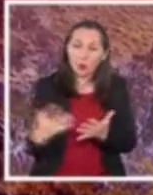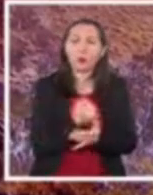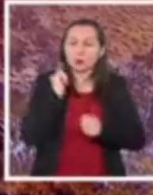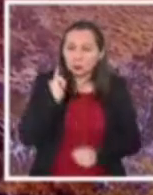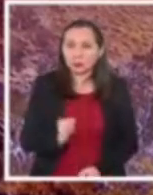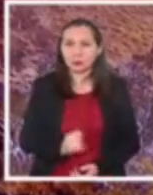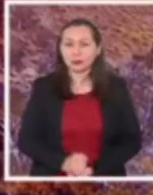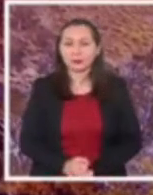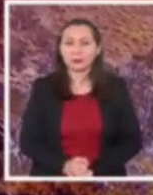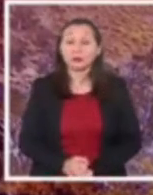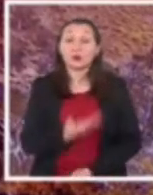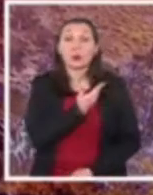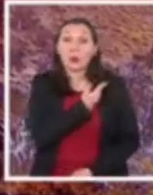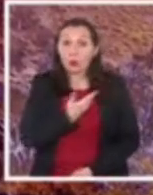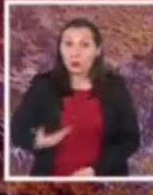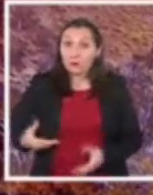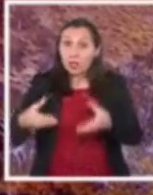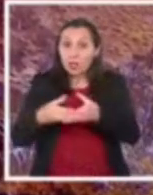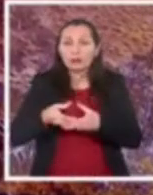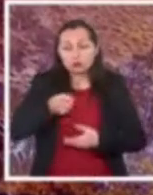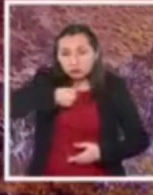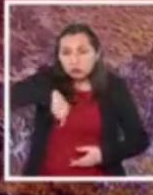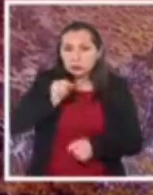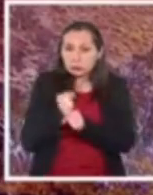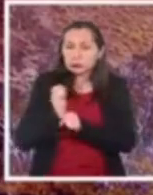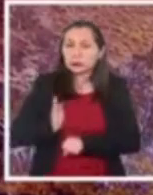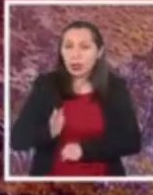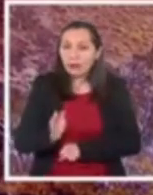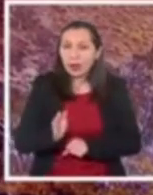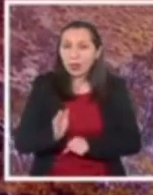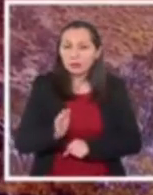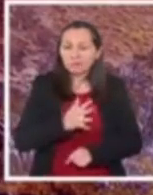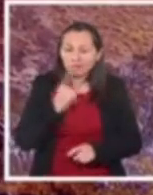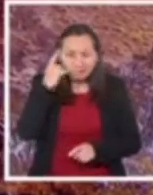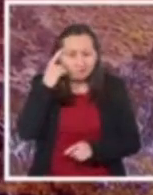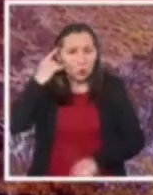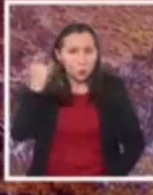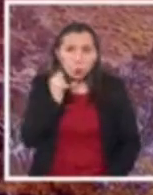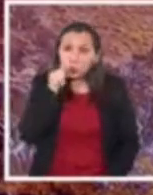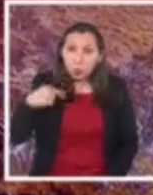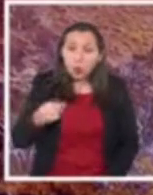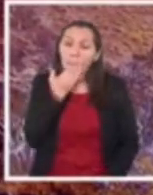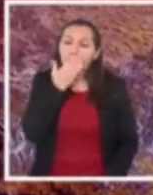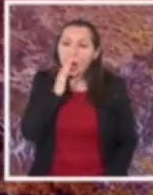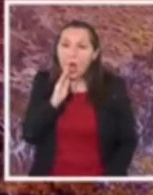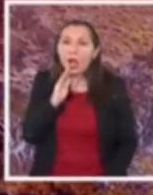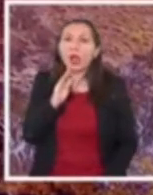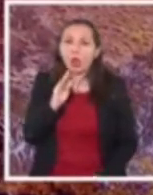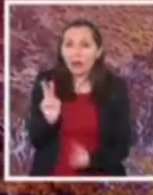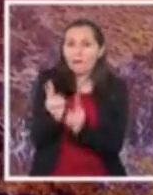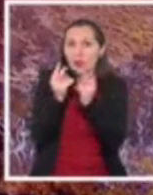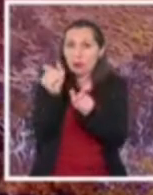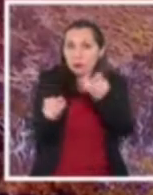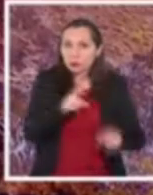lograrlo en el gobierno Seguiremos trabajando con un sentido de urgencia cotidiana para mejorar la vida de nuestros